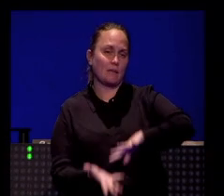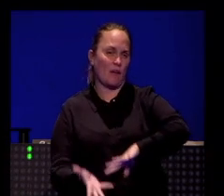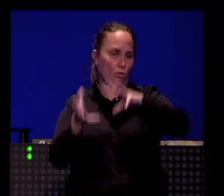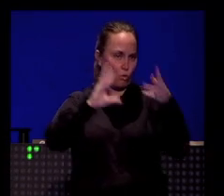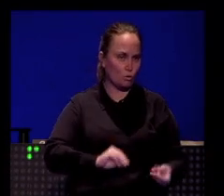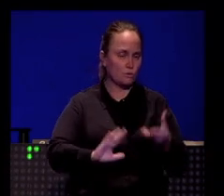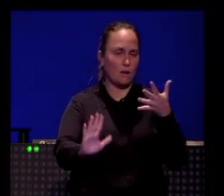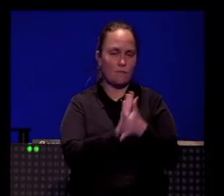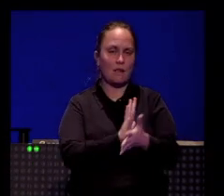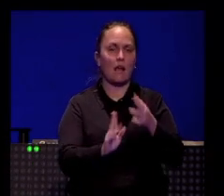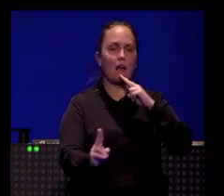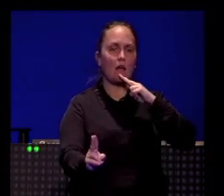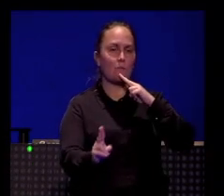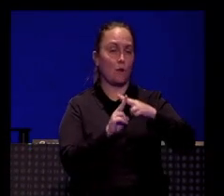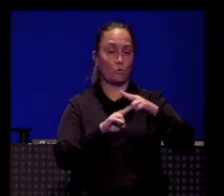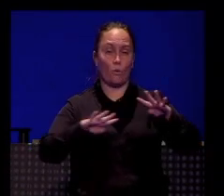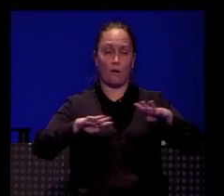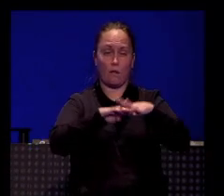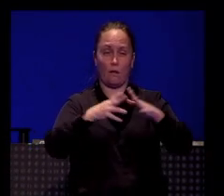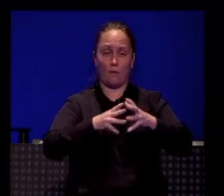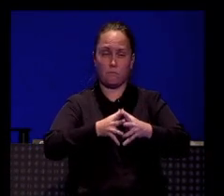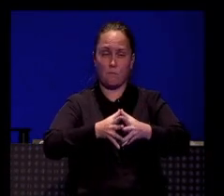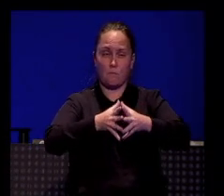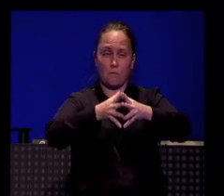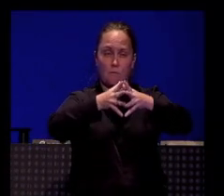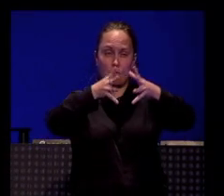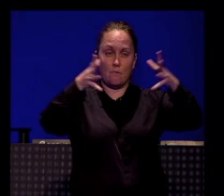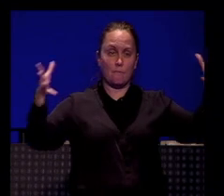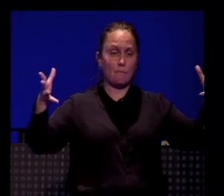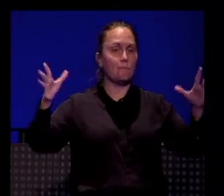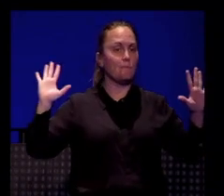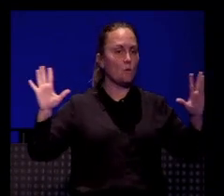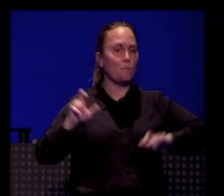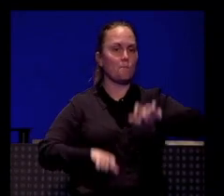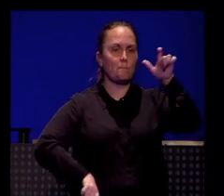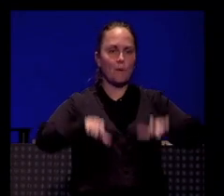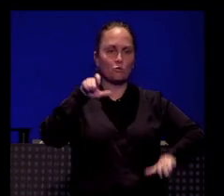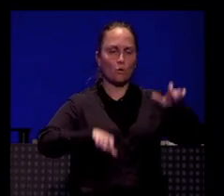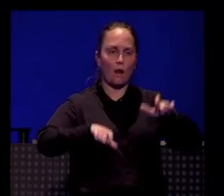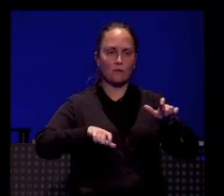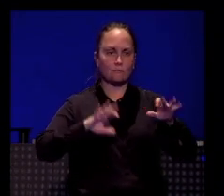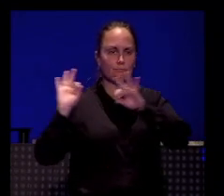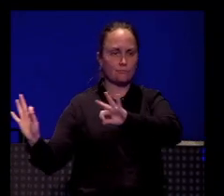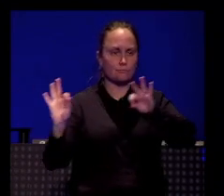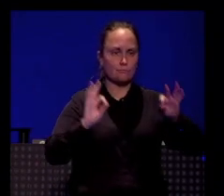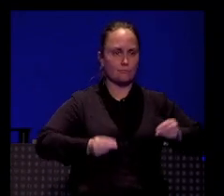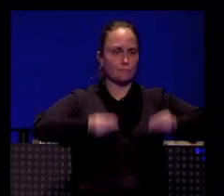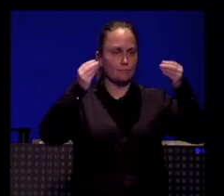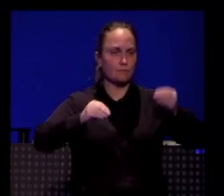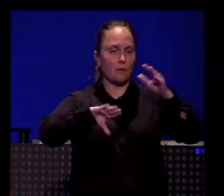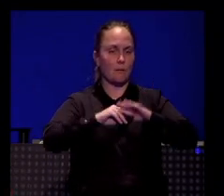datos que existen en la red pero hay menos personas o no hay personas cualificadas para poder entender la información los datos